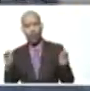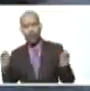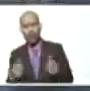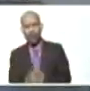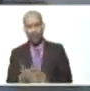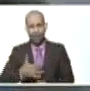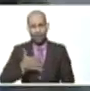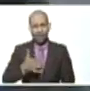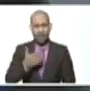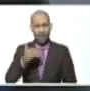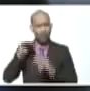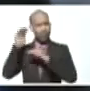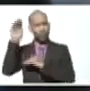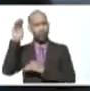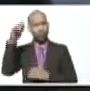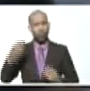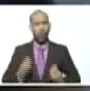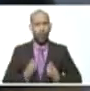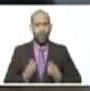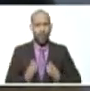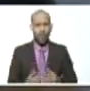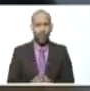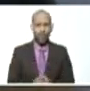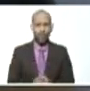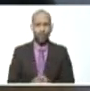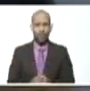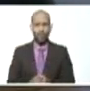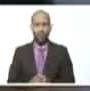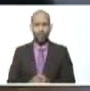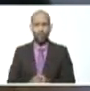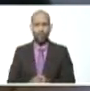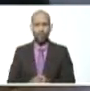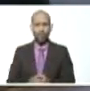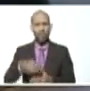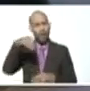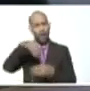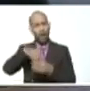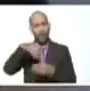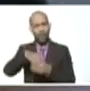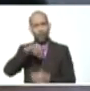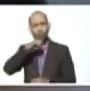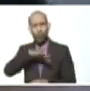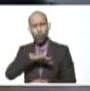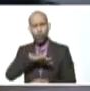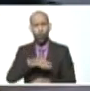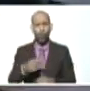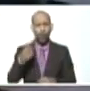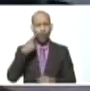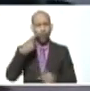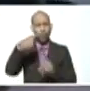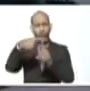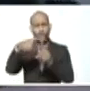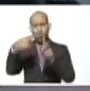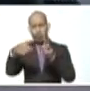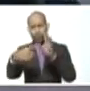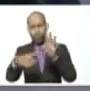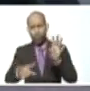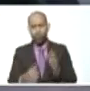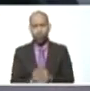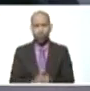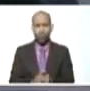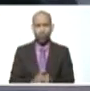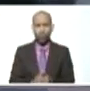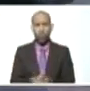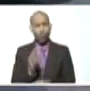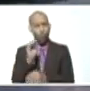sentimiento trascendente de la vida. Las reliquias tienen en la Iglesia un hondo significado. Han recibido siempre una especial